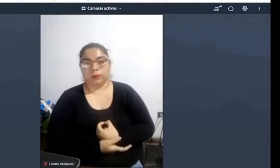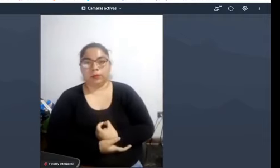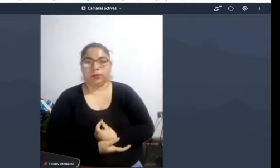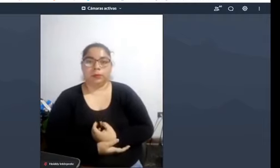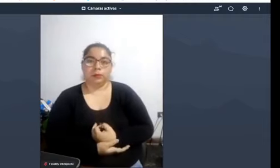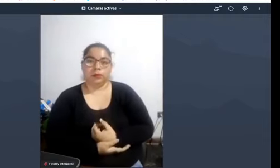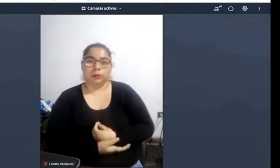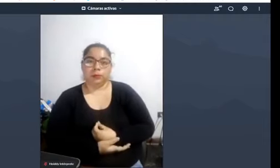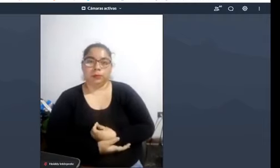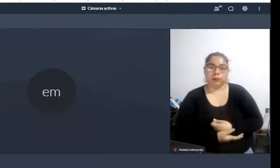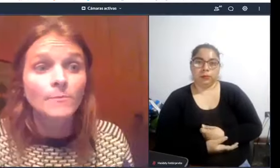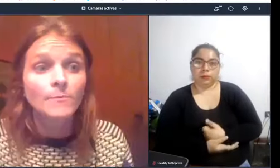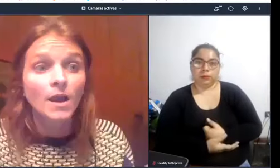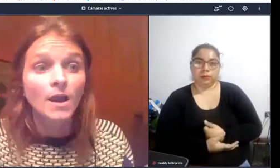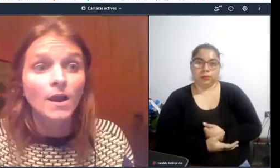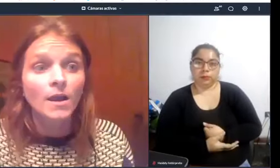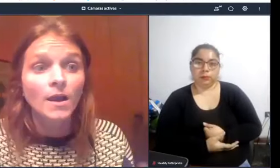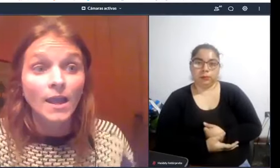ok